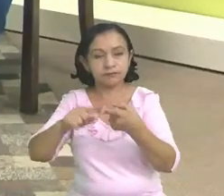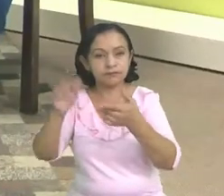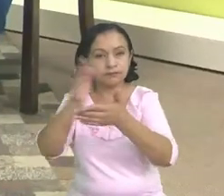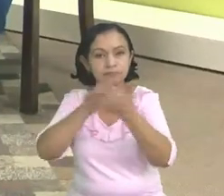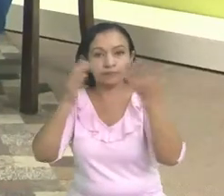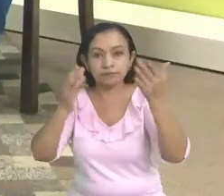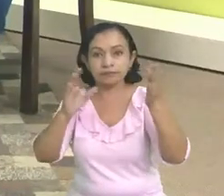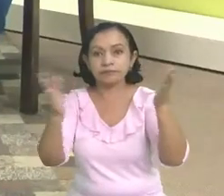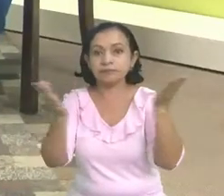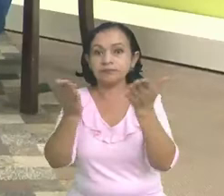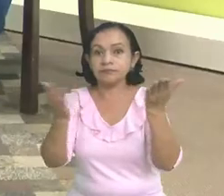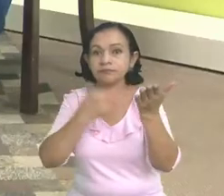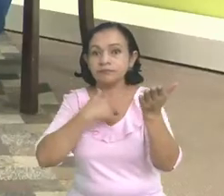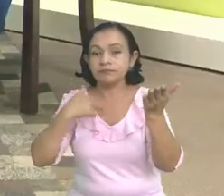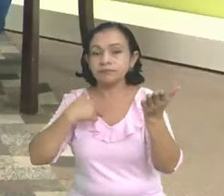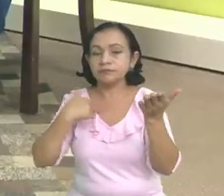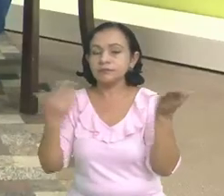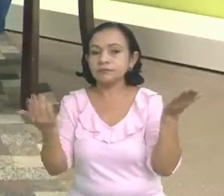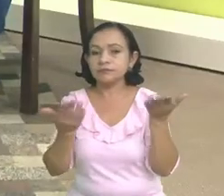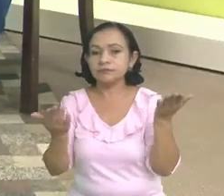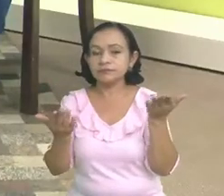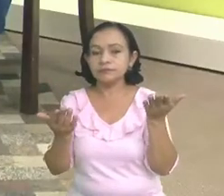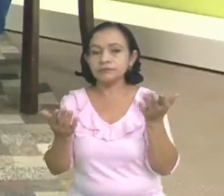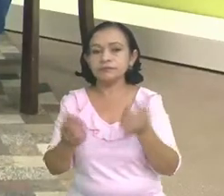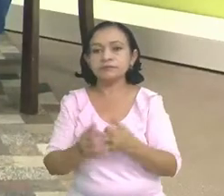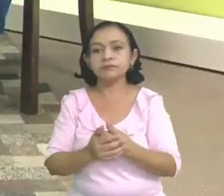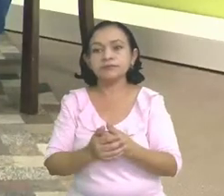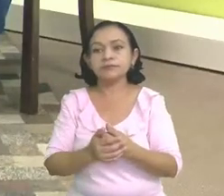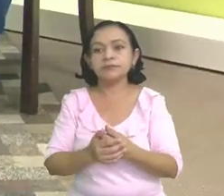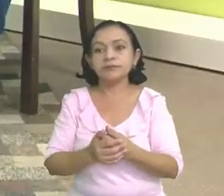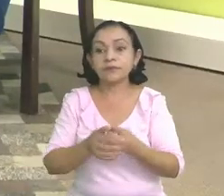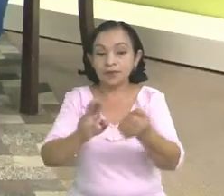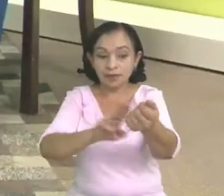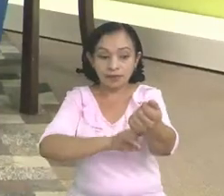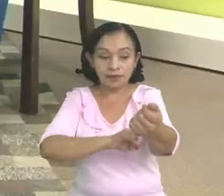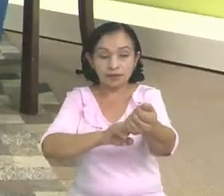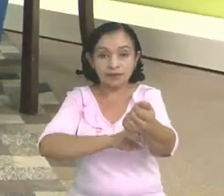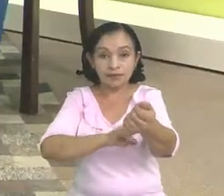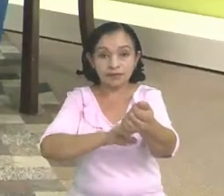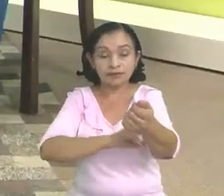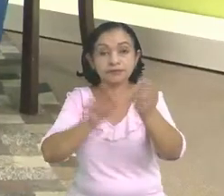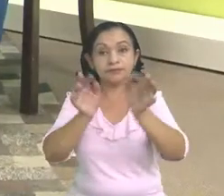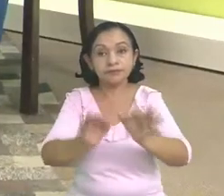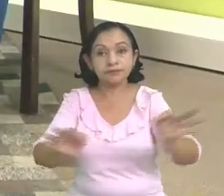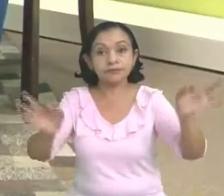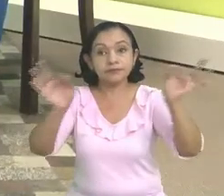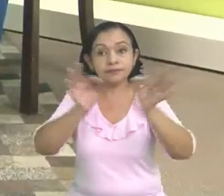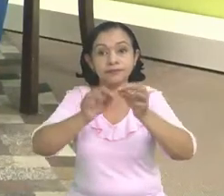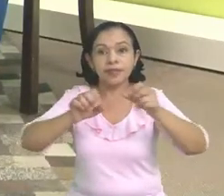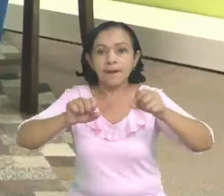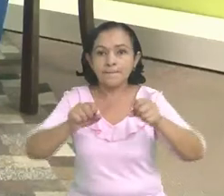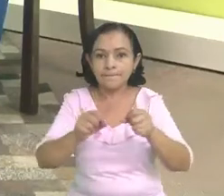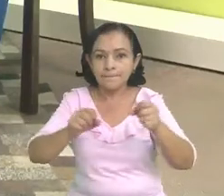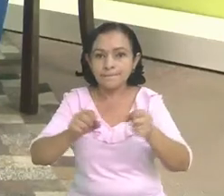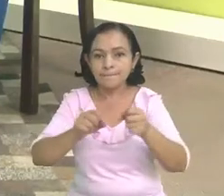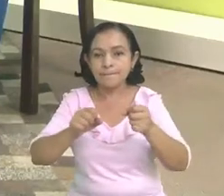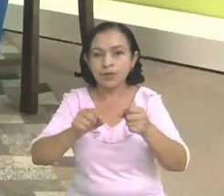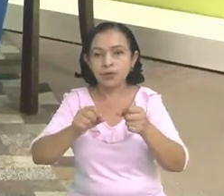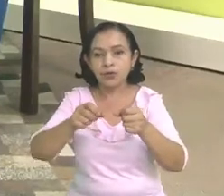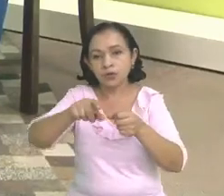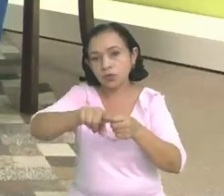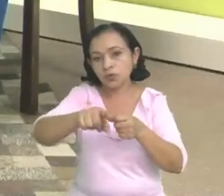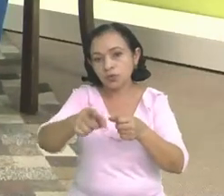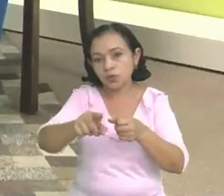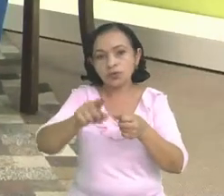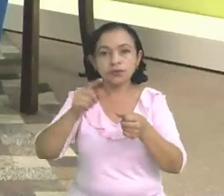¿Cómo los vamos a jugar con ellos? De la siguiente manera. En el diabético es importante el pollo, ya sea cocido, asado o a